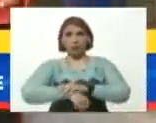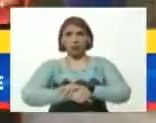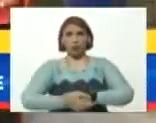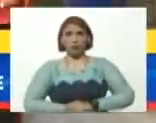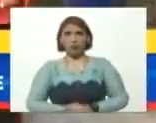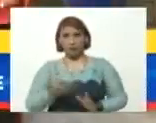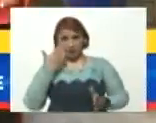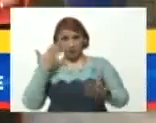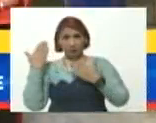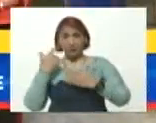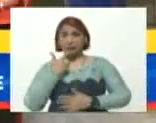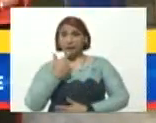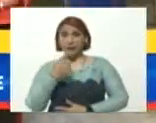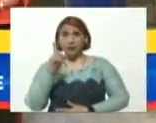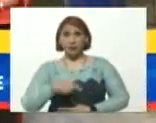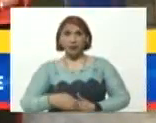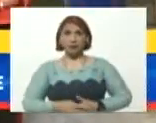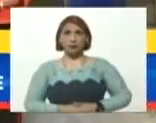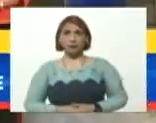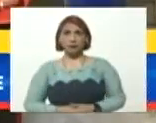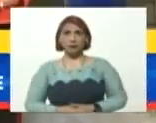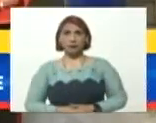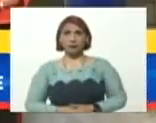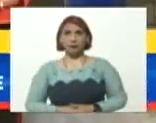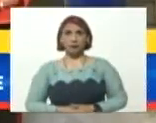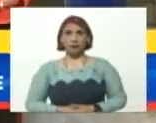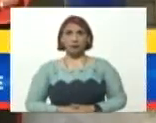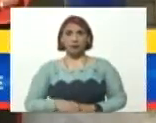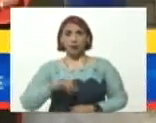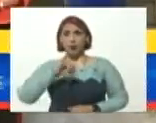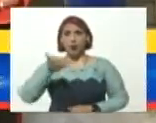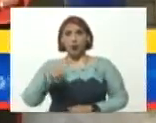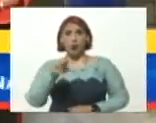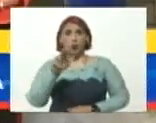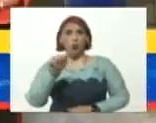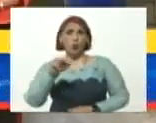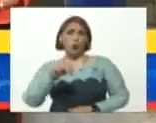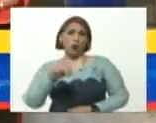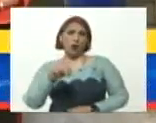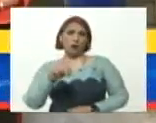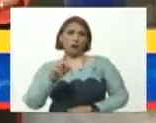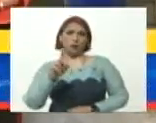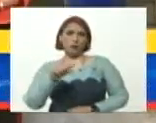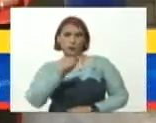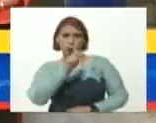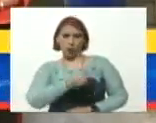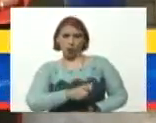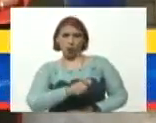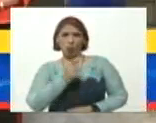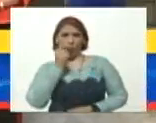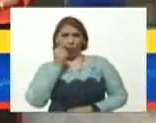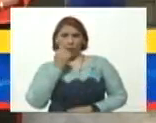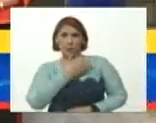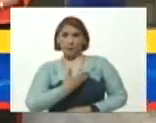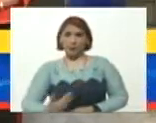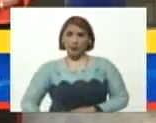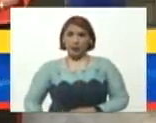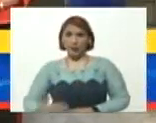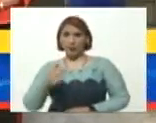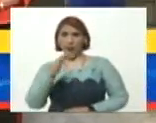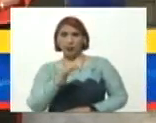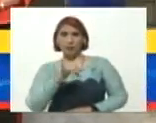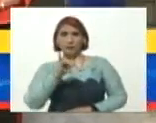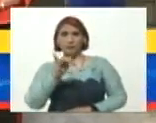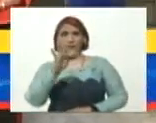se lo dije a Juan Vicente Infantino, Giovanni Vicencio, mejor conocido como